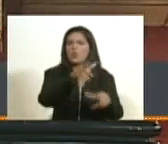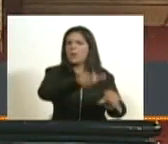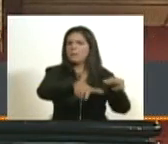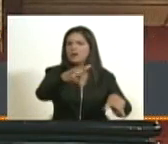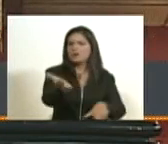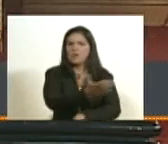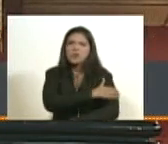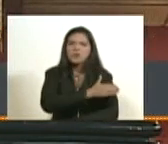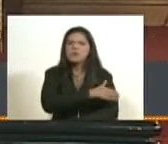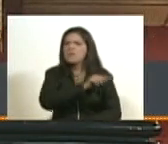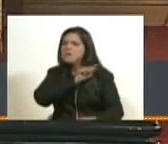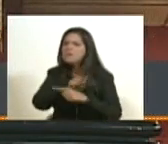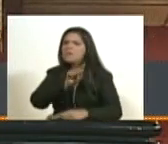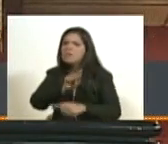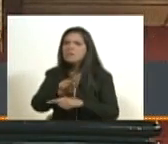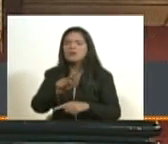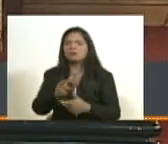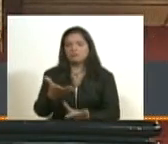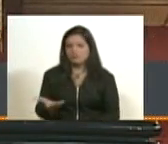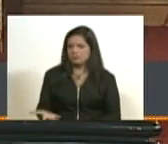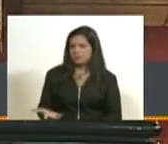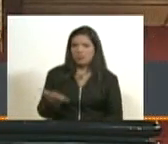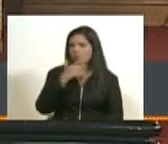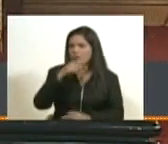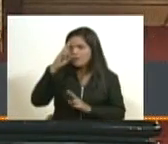de derechistas buscando el irrespeto